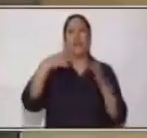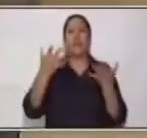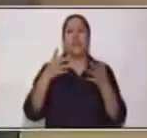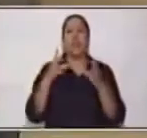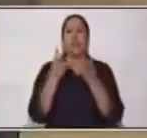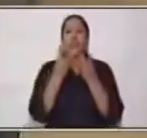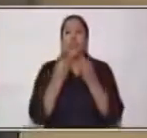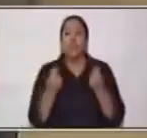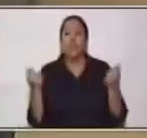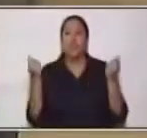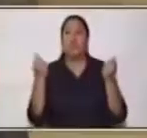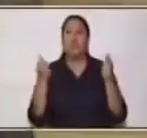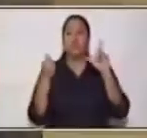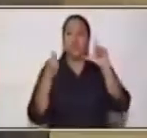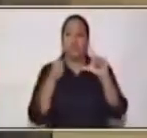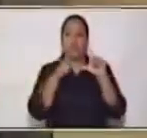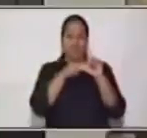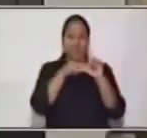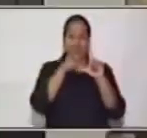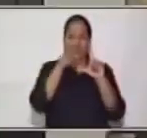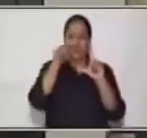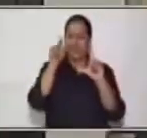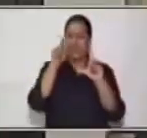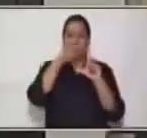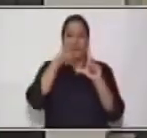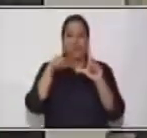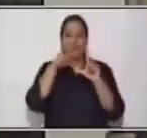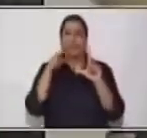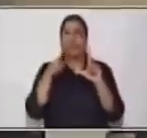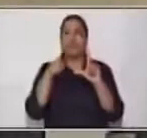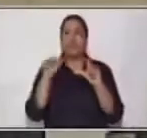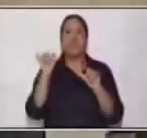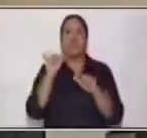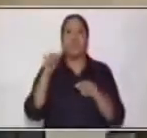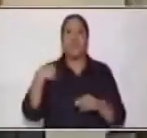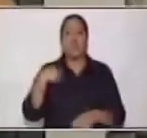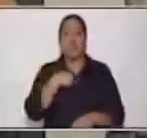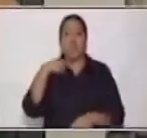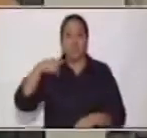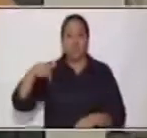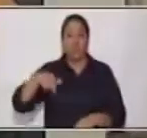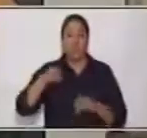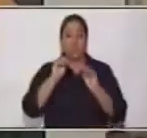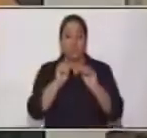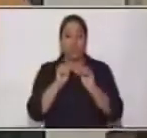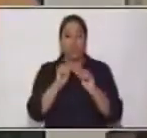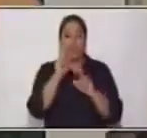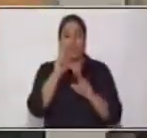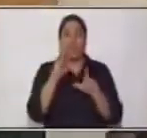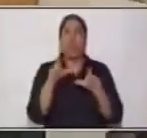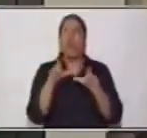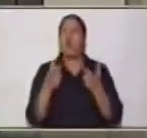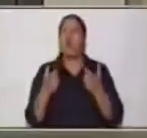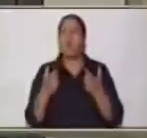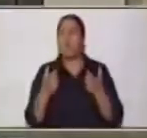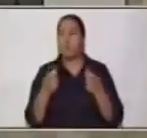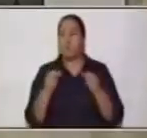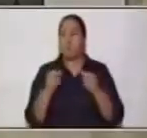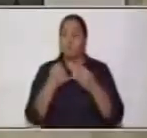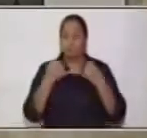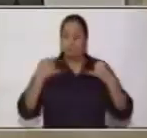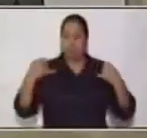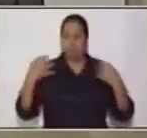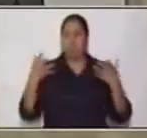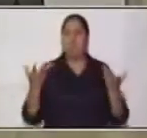gráfica, así como lo hicimos gráfica, por favor. En esta parte, gráfica, el sistema de ecuaciones lineales. Y comúnmente el